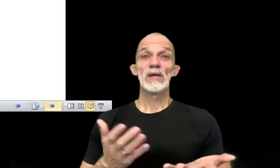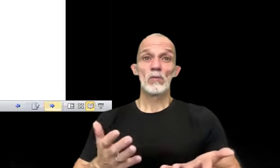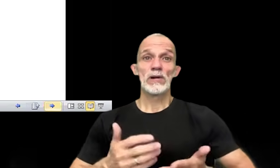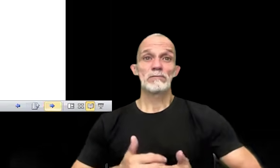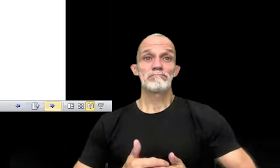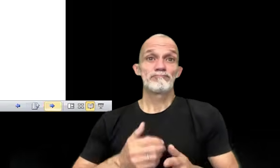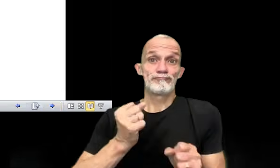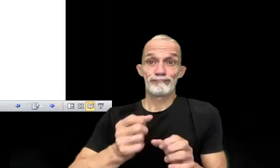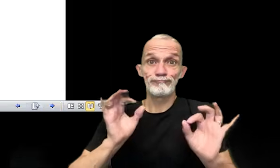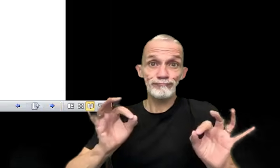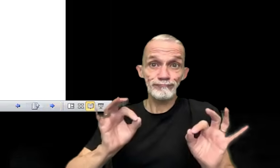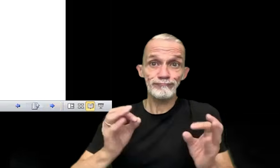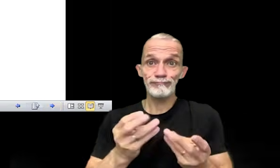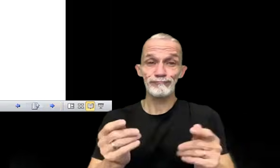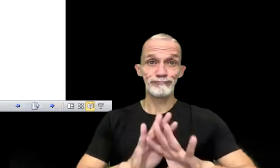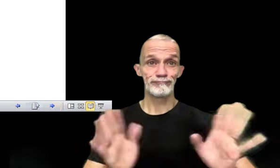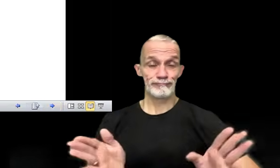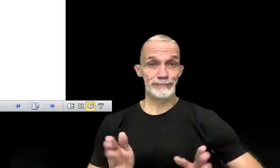Y bueno, hasta acá